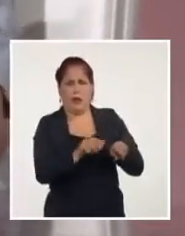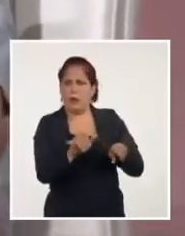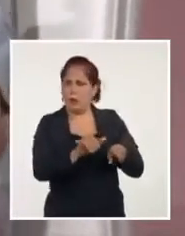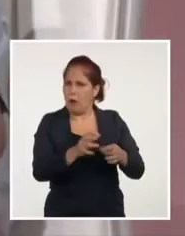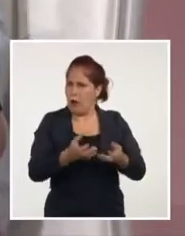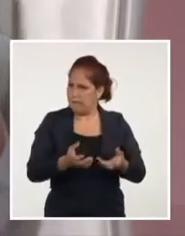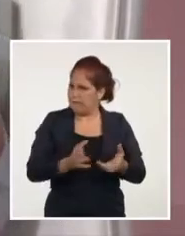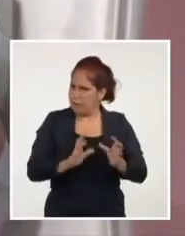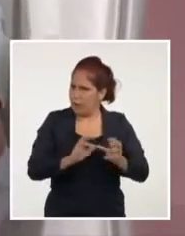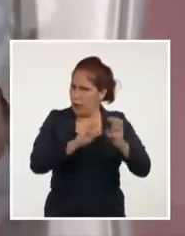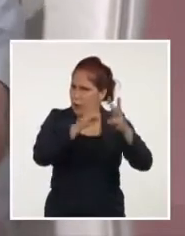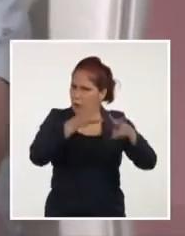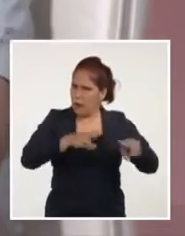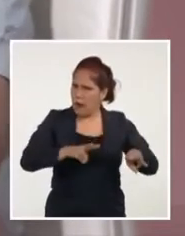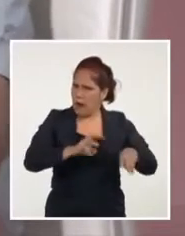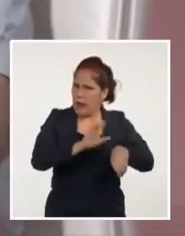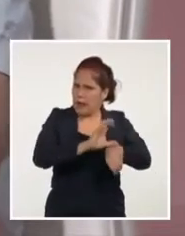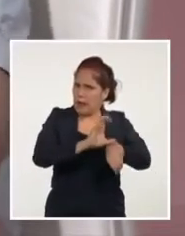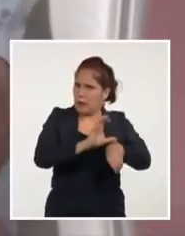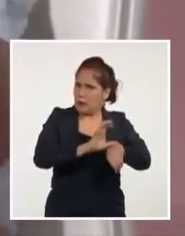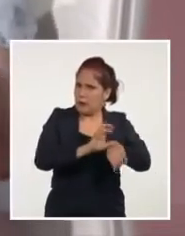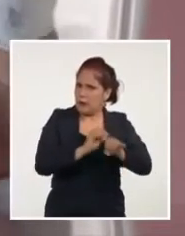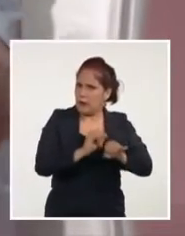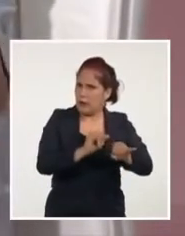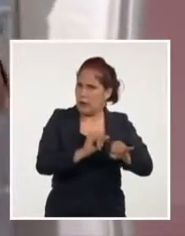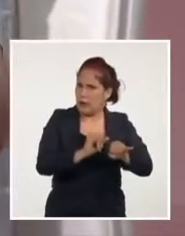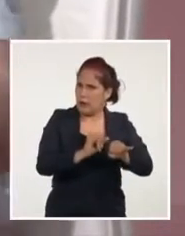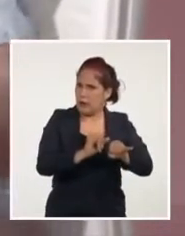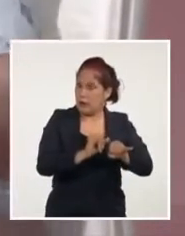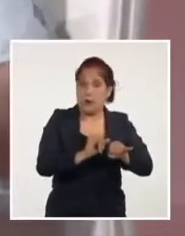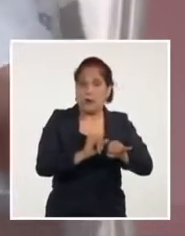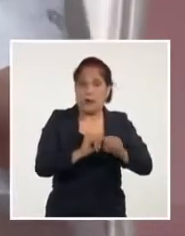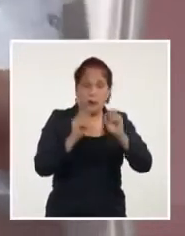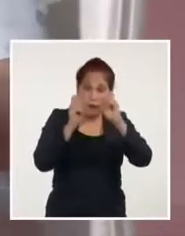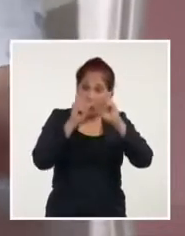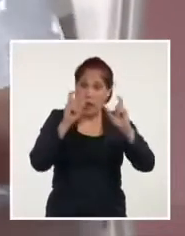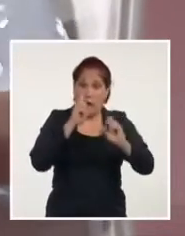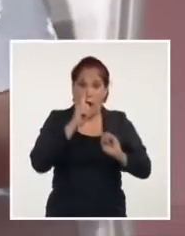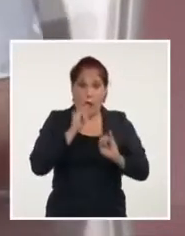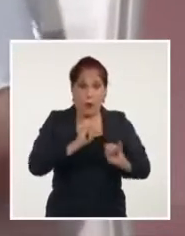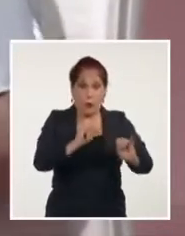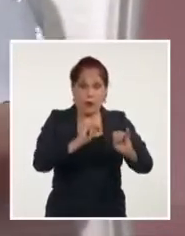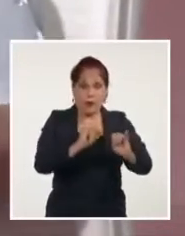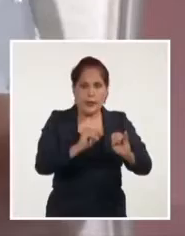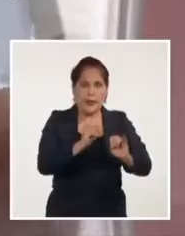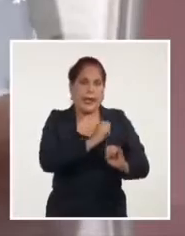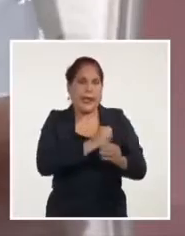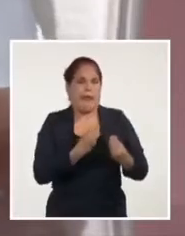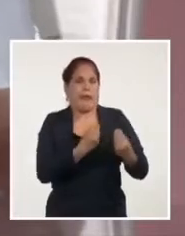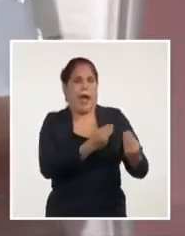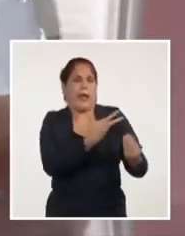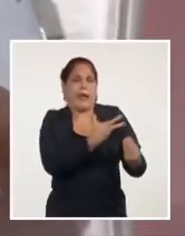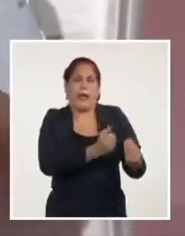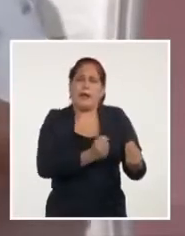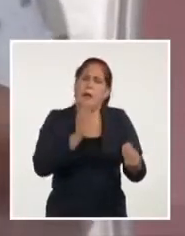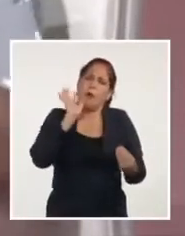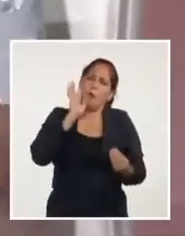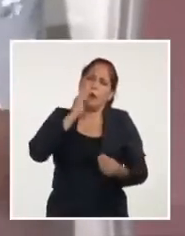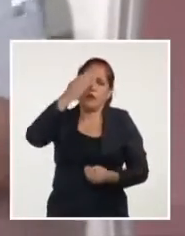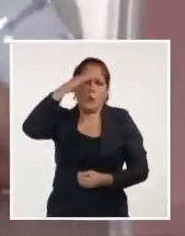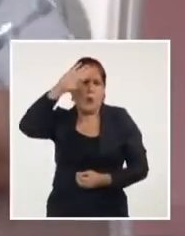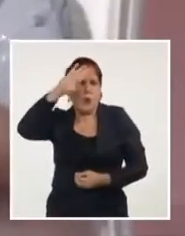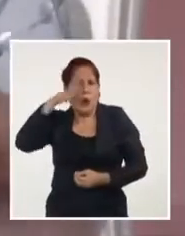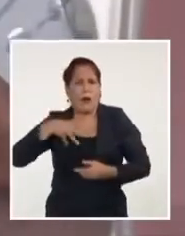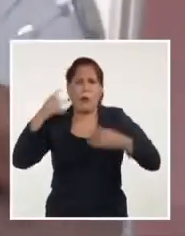a la parte informativo-noticiosa, que obviamente tienen crónica, o sea, la crónica y el reportaje nosotros sabemos que son géneros periodísticos que tienen